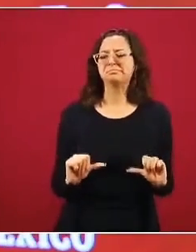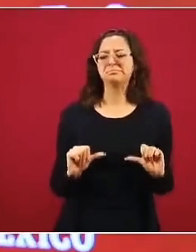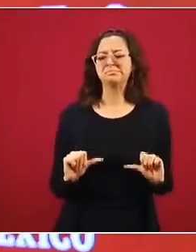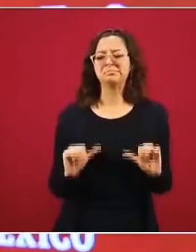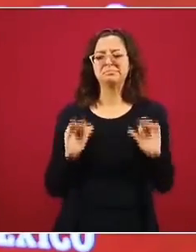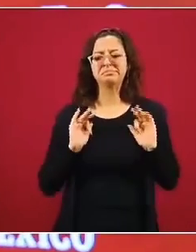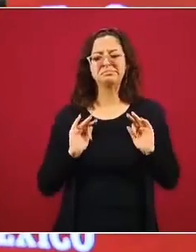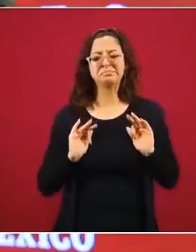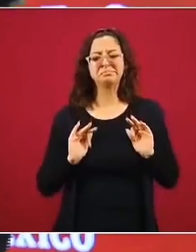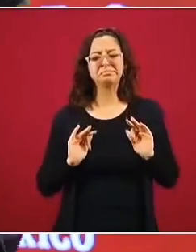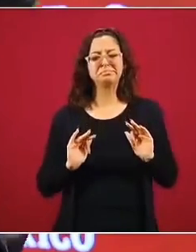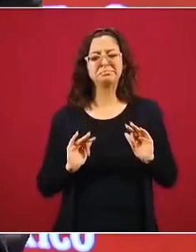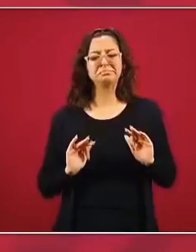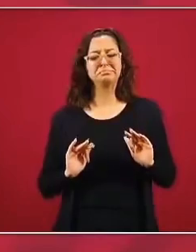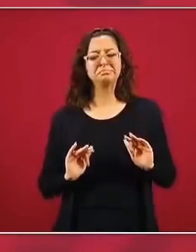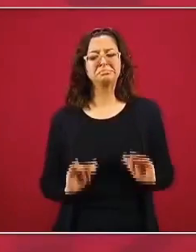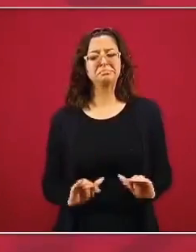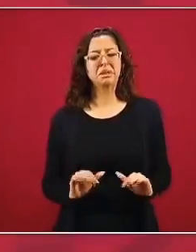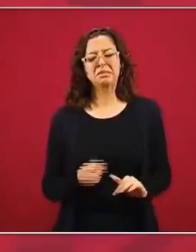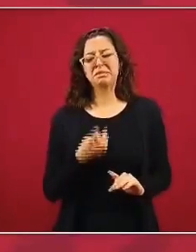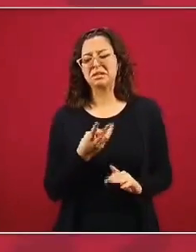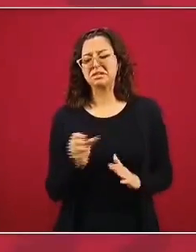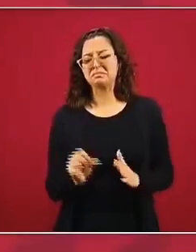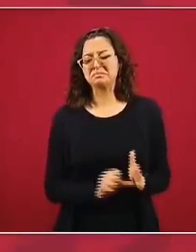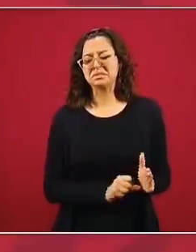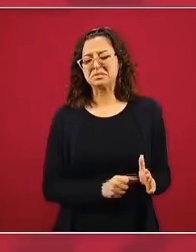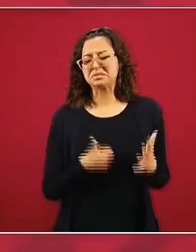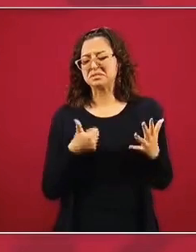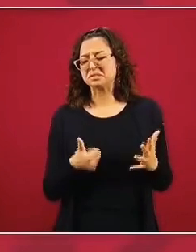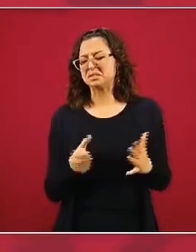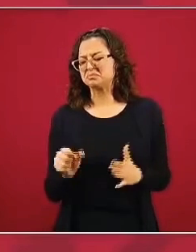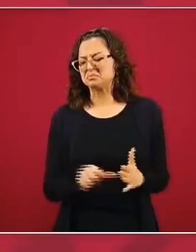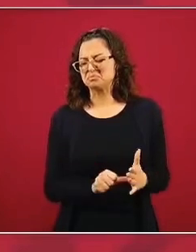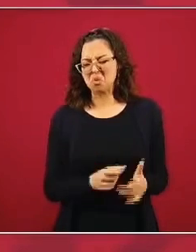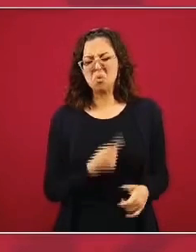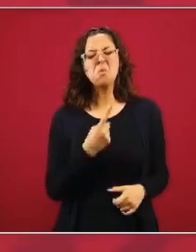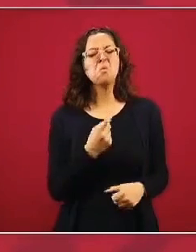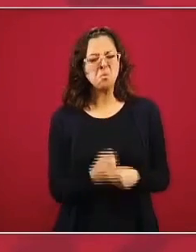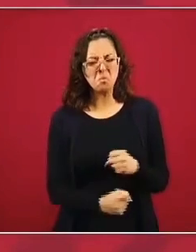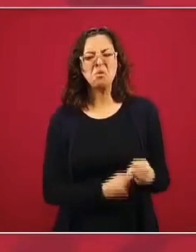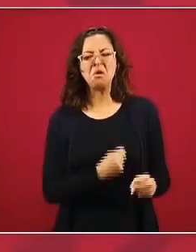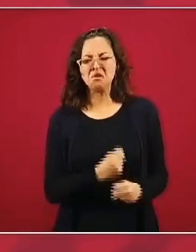y podemos estar 3 meses, 6 meses, 1 año.